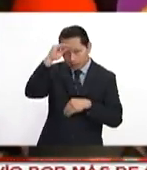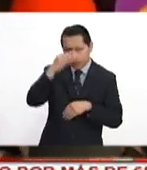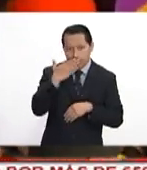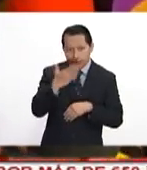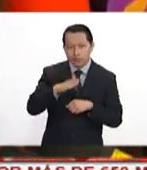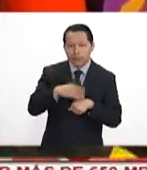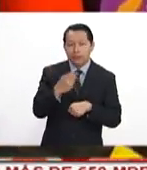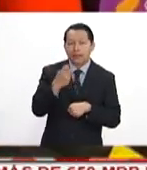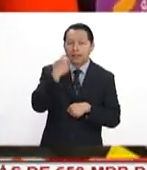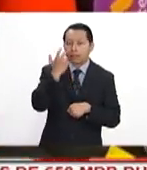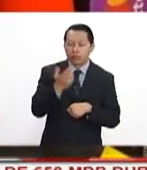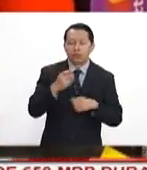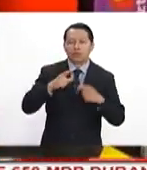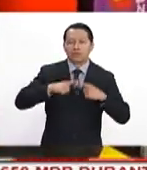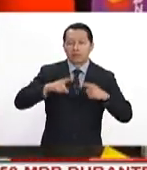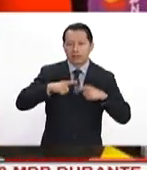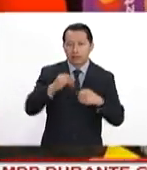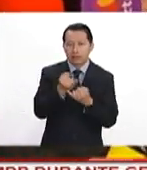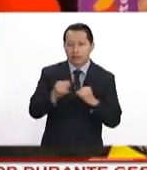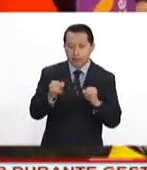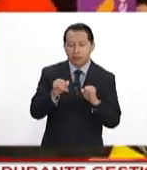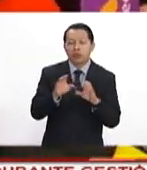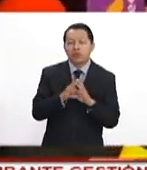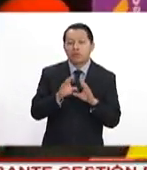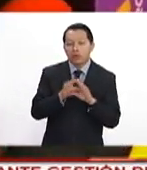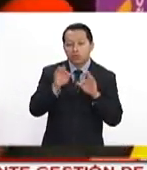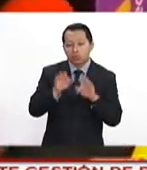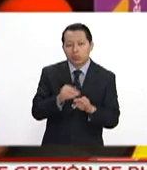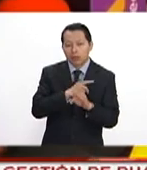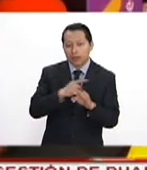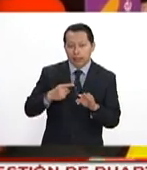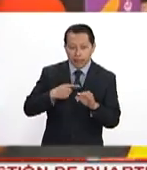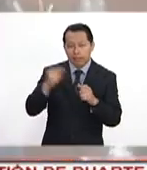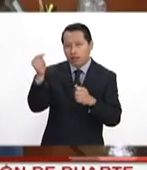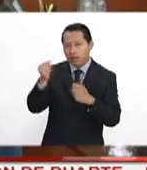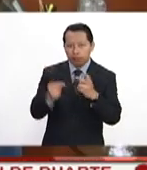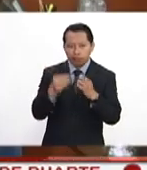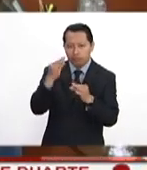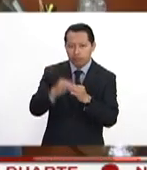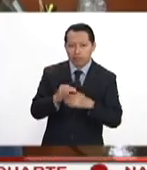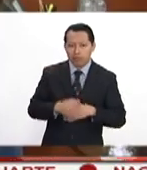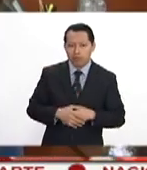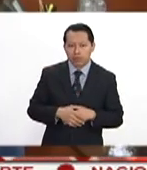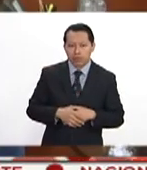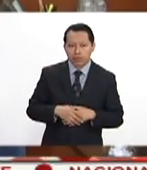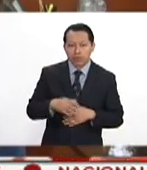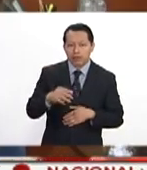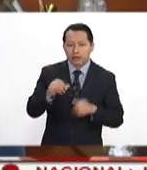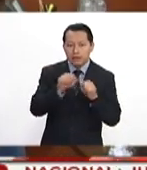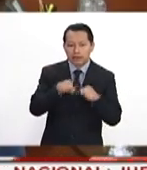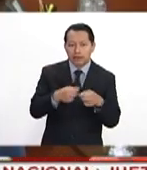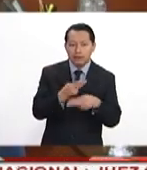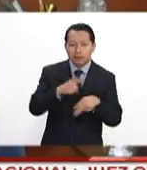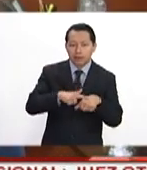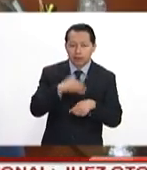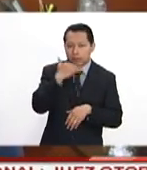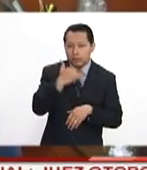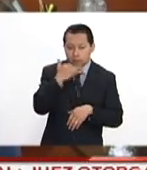fiscal independiente, un fiscal que efectivamente cumpla con las expectativas. El Sistema Nacional Anticorrupción y